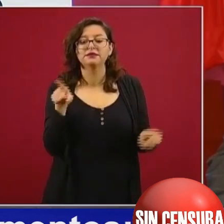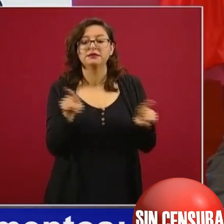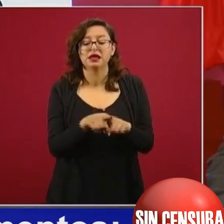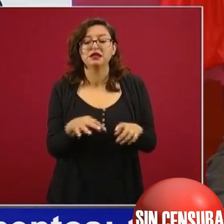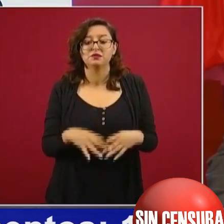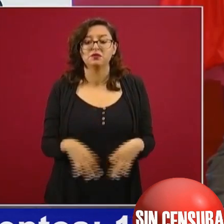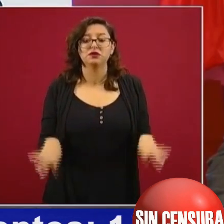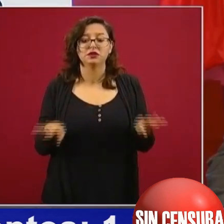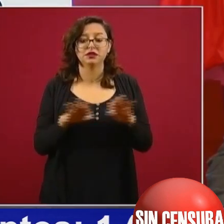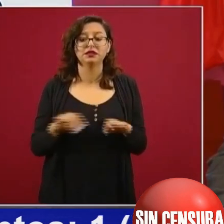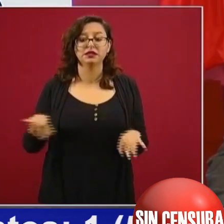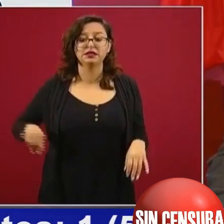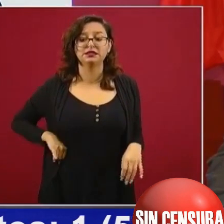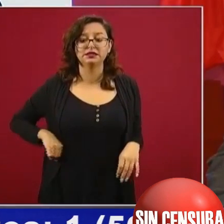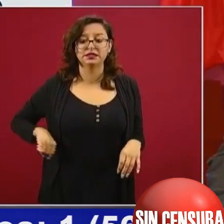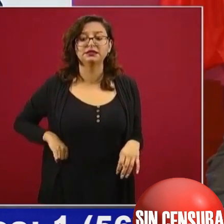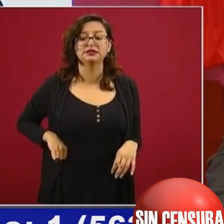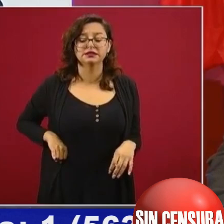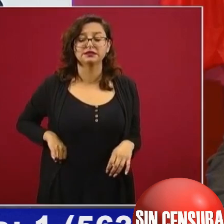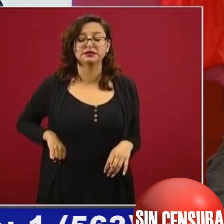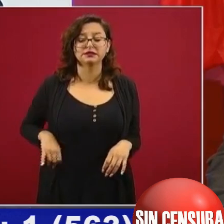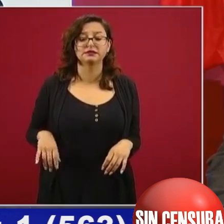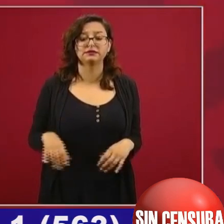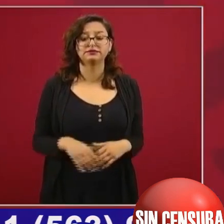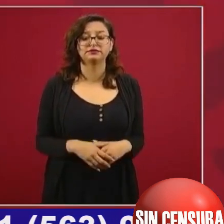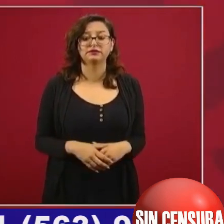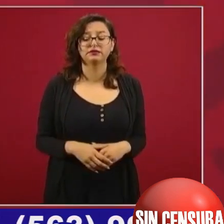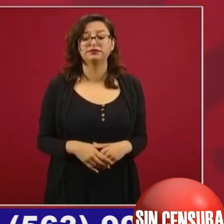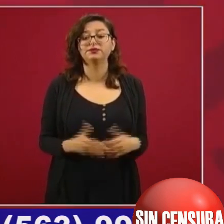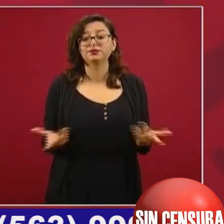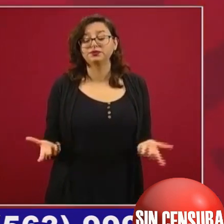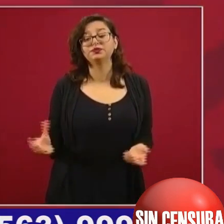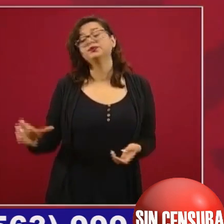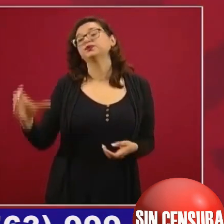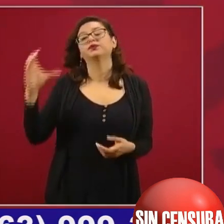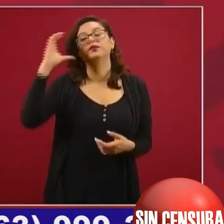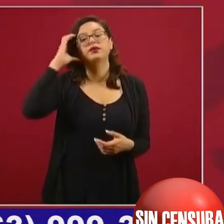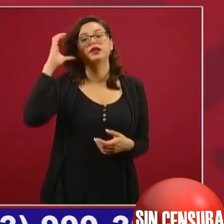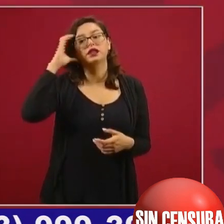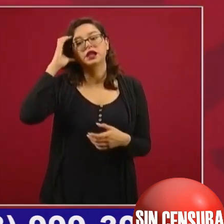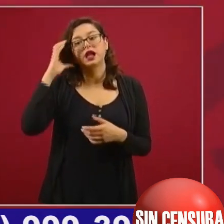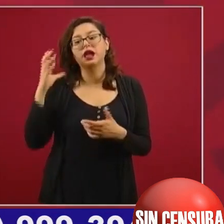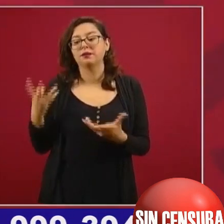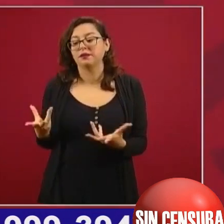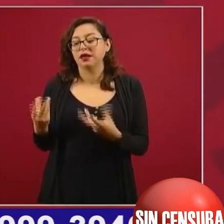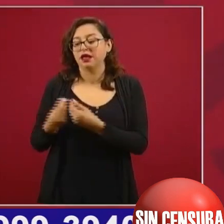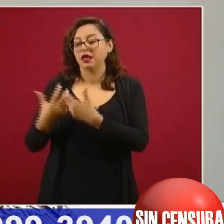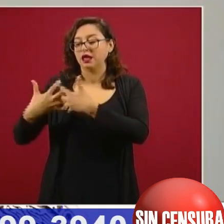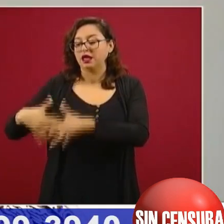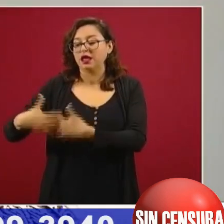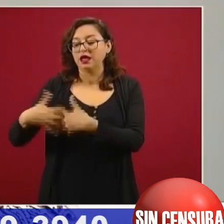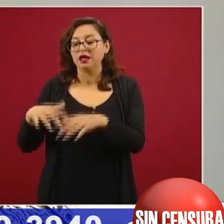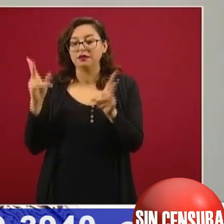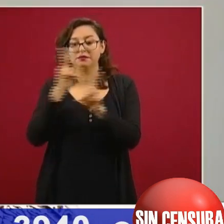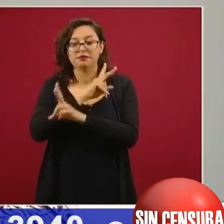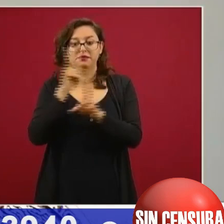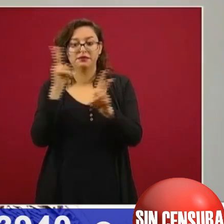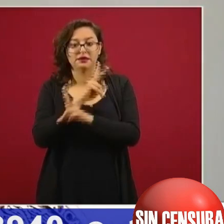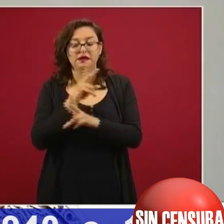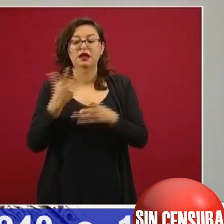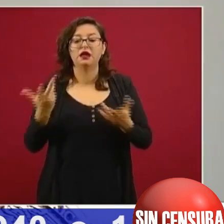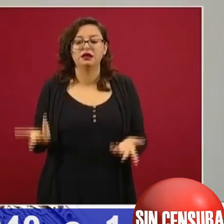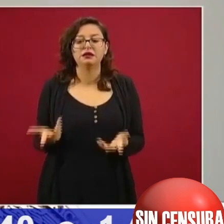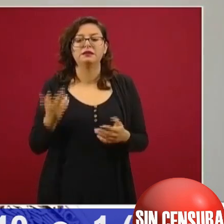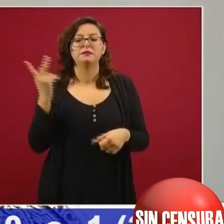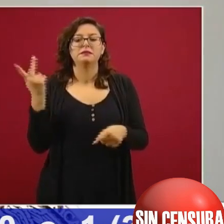de interés público. Tenemos que las camas con ventilador, estas son unidades de atención